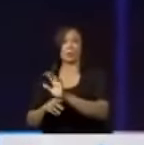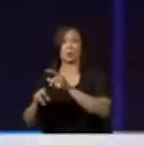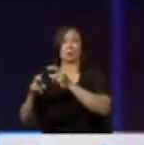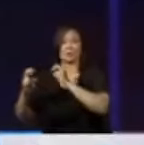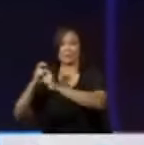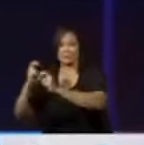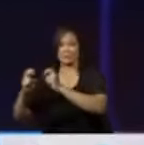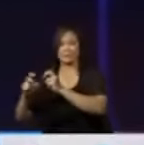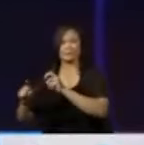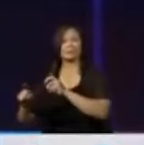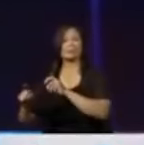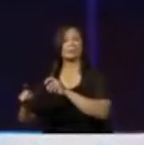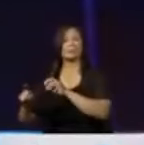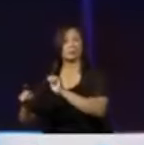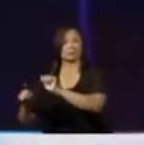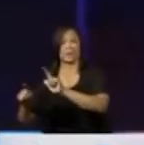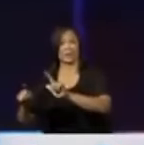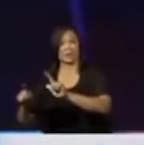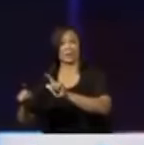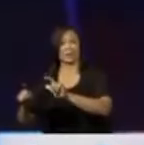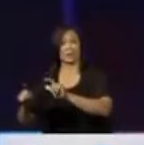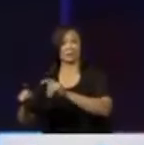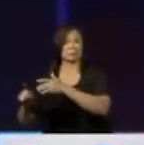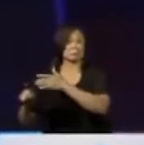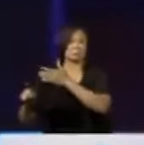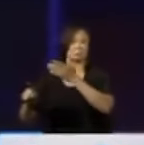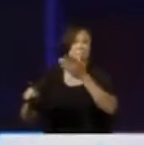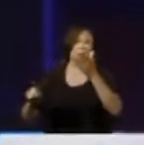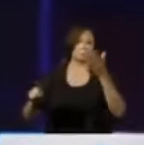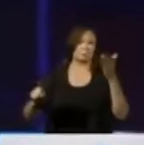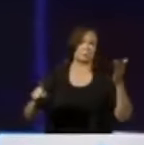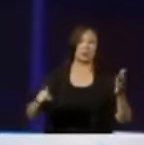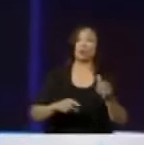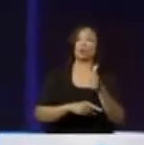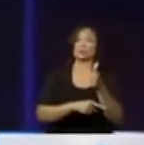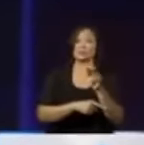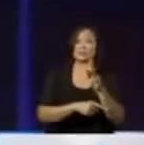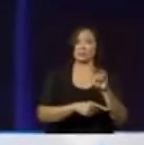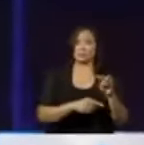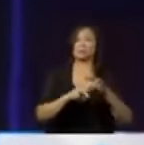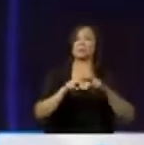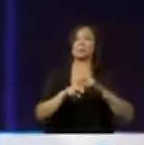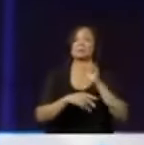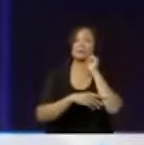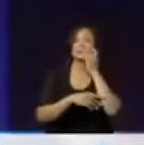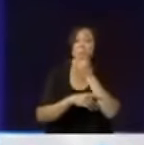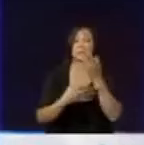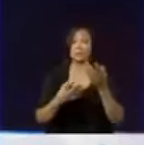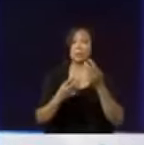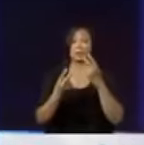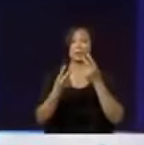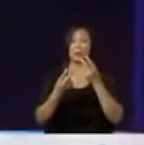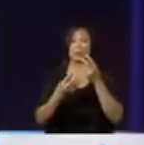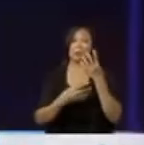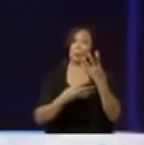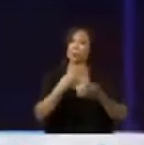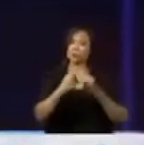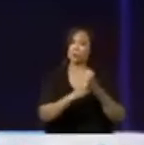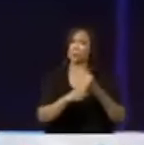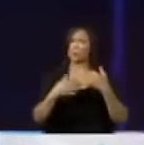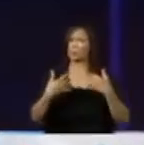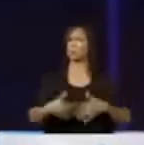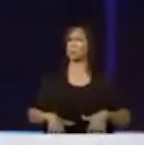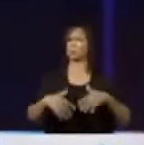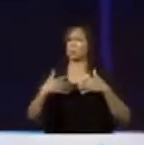de teleférico en Los Alcarrizos y unos 10 kilómetros de metro en Santo Domingo, que si lo vemos en 4 años es